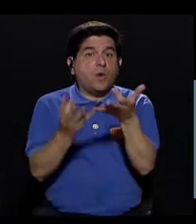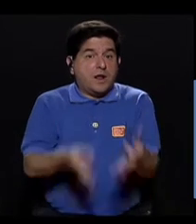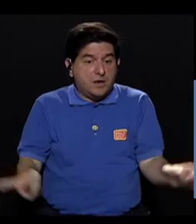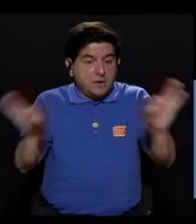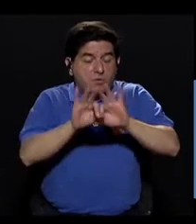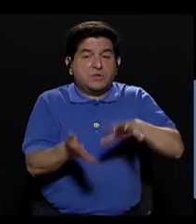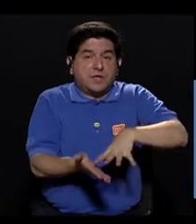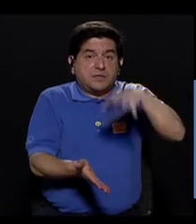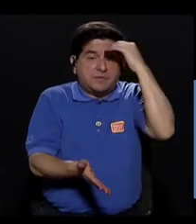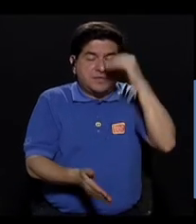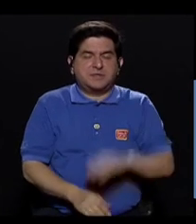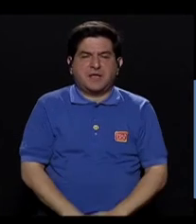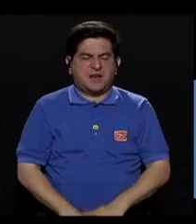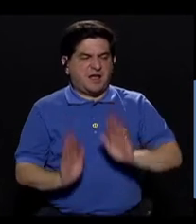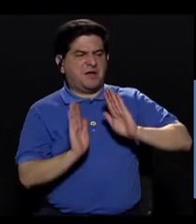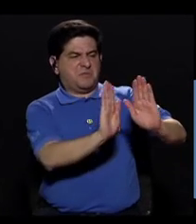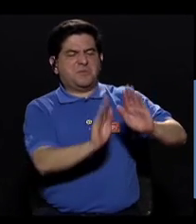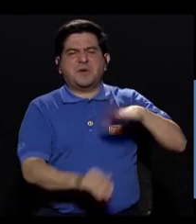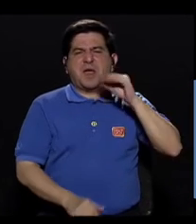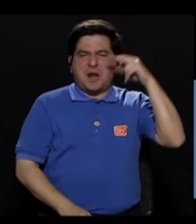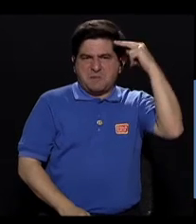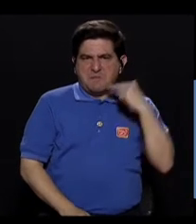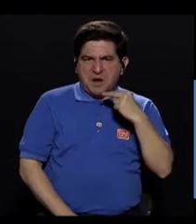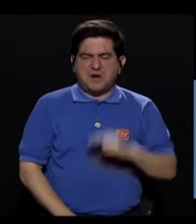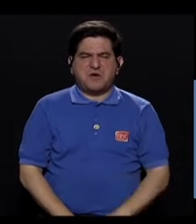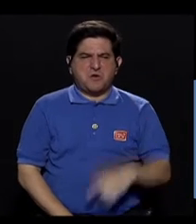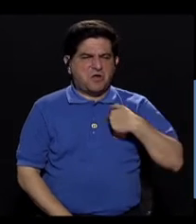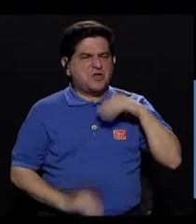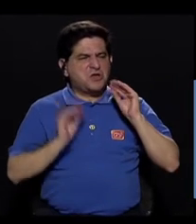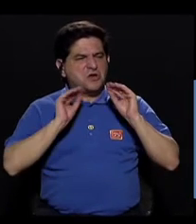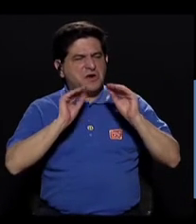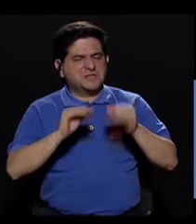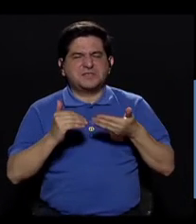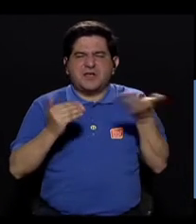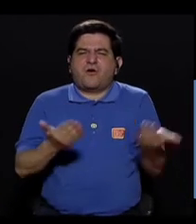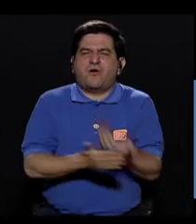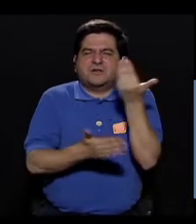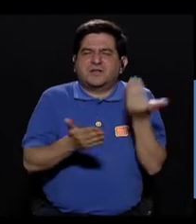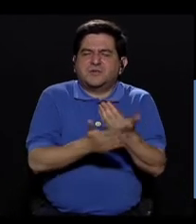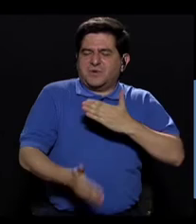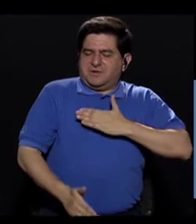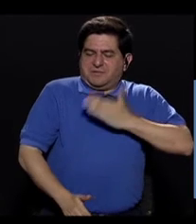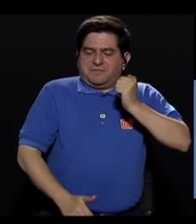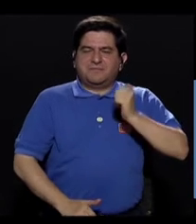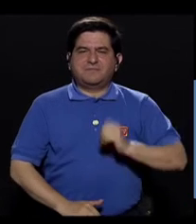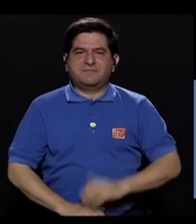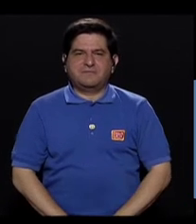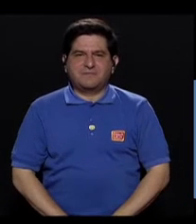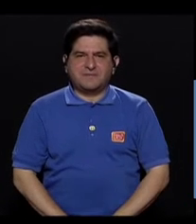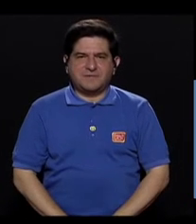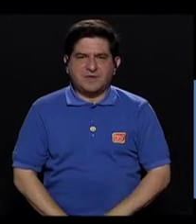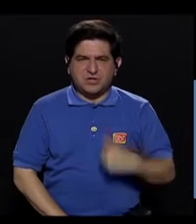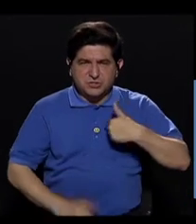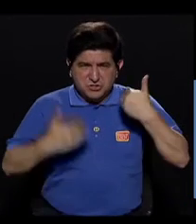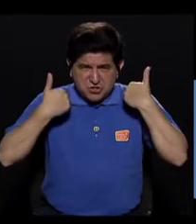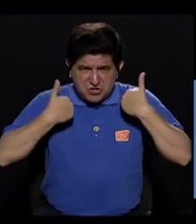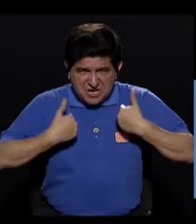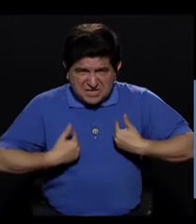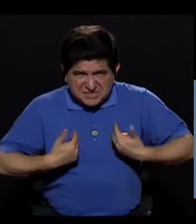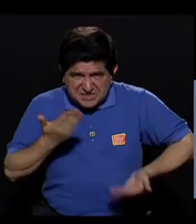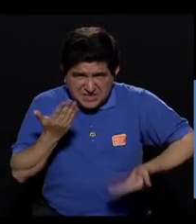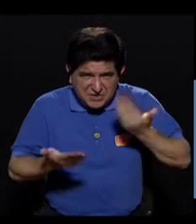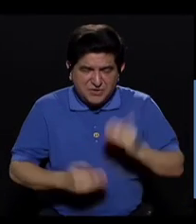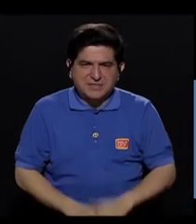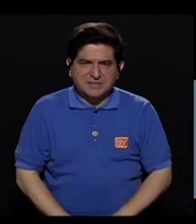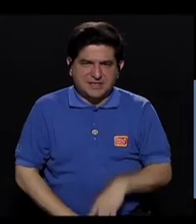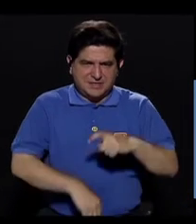cuenta. Cuando más cansado y estresado estás, más alto ladra. Por lo que es importante aprender a calmar y relajar tu